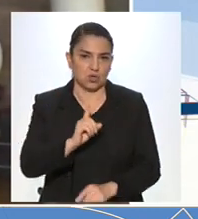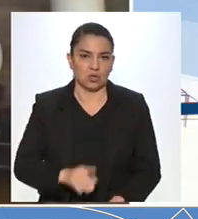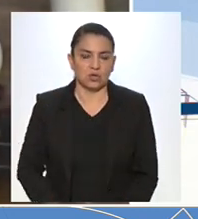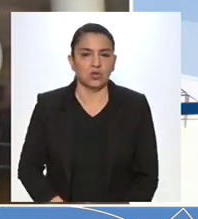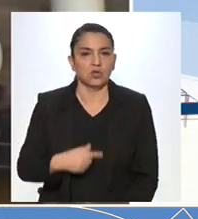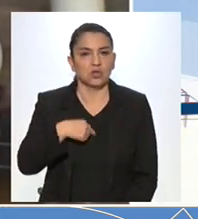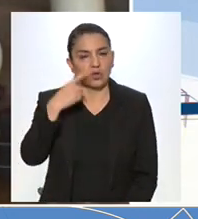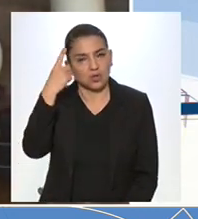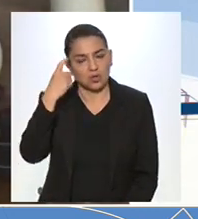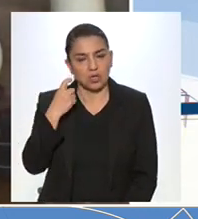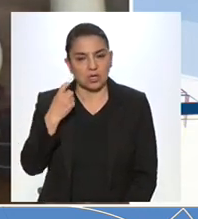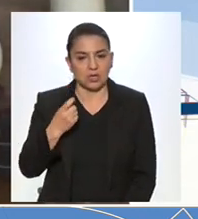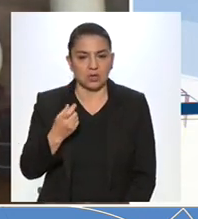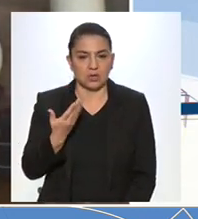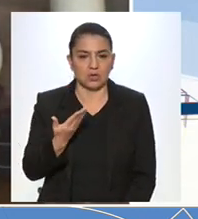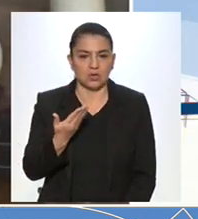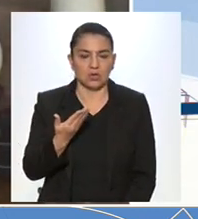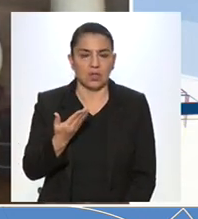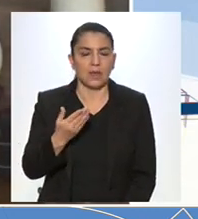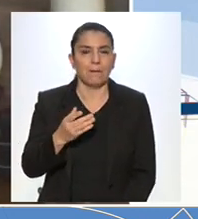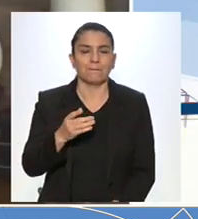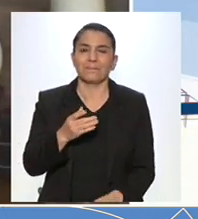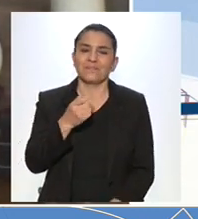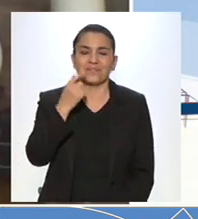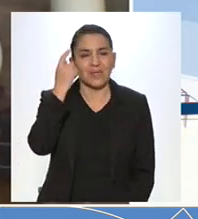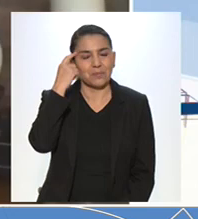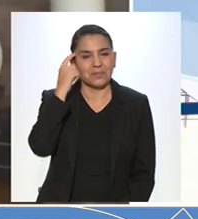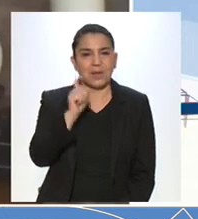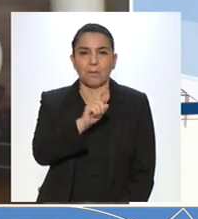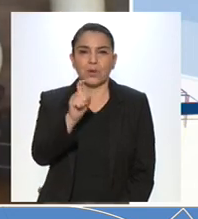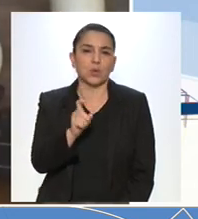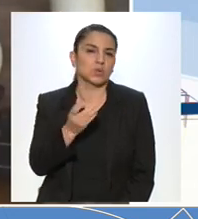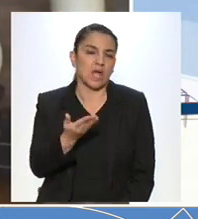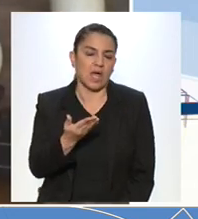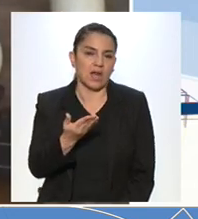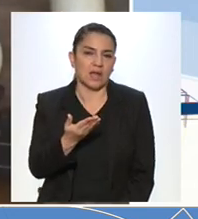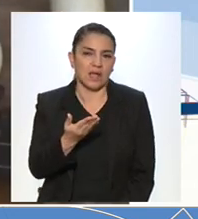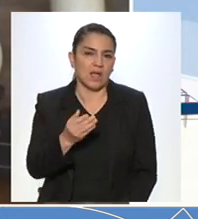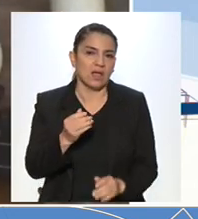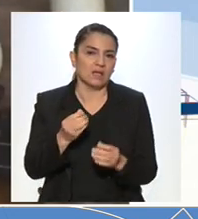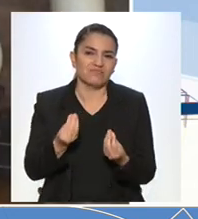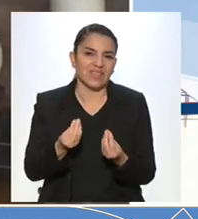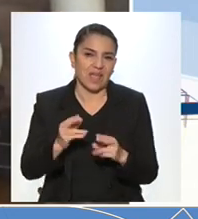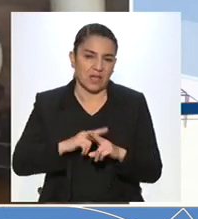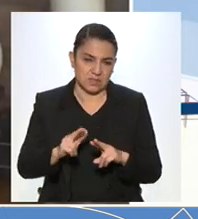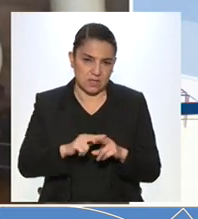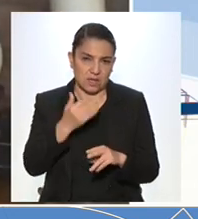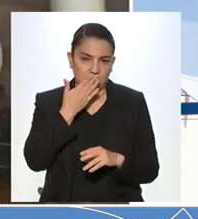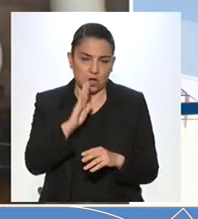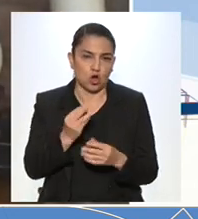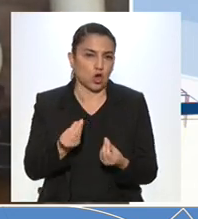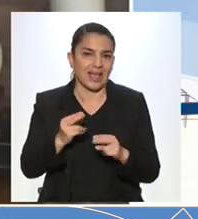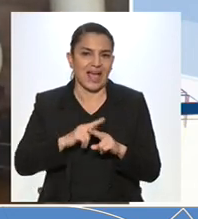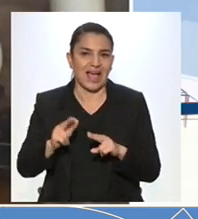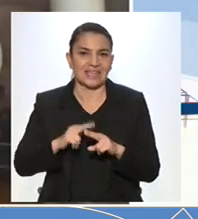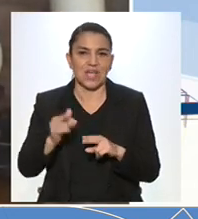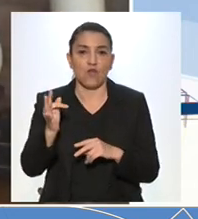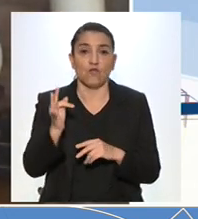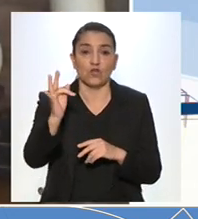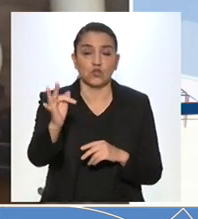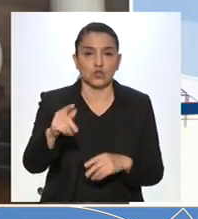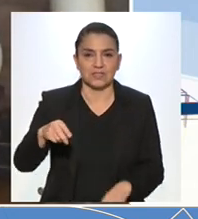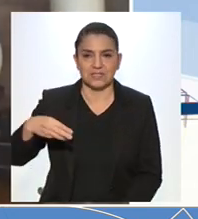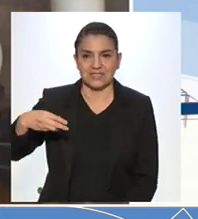Creo que lo que nos cabe preguntar no es qué se podría haber hecho mejor o qué es lo que tenemos que hacer a futuro. Creo que el senador Montes, que hablaba que